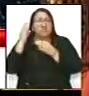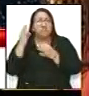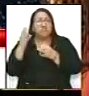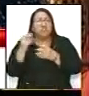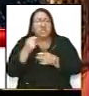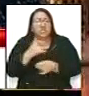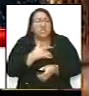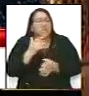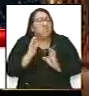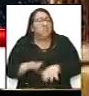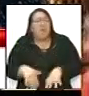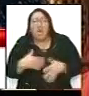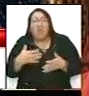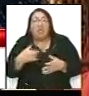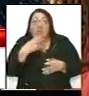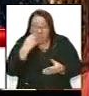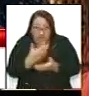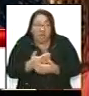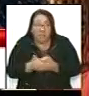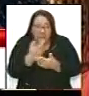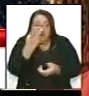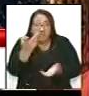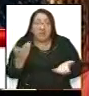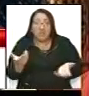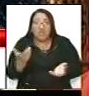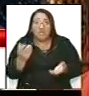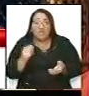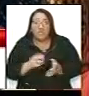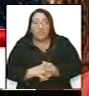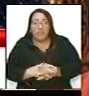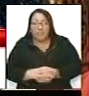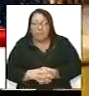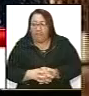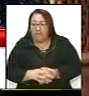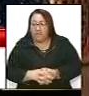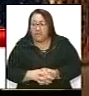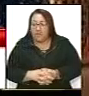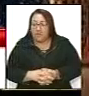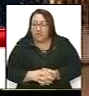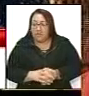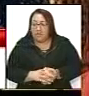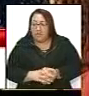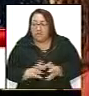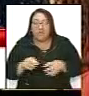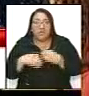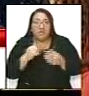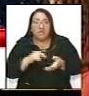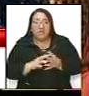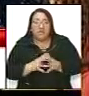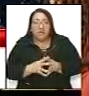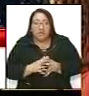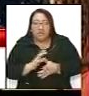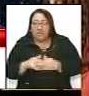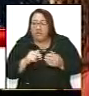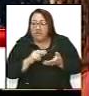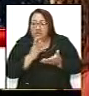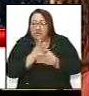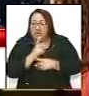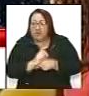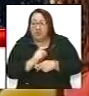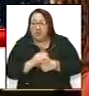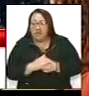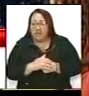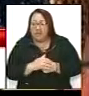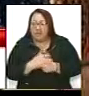de la indignación, sino, por ejemplo, declare en reestructuración y en emergencia la educación